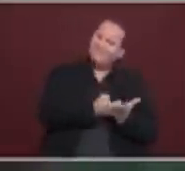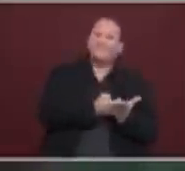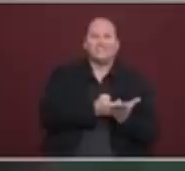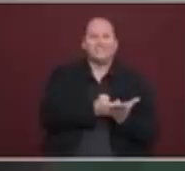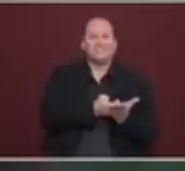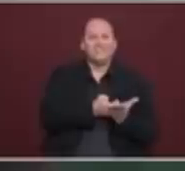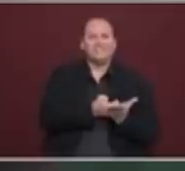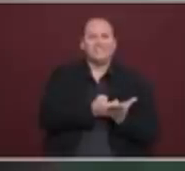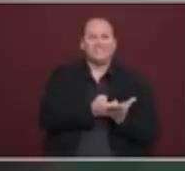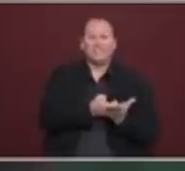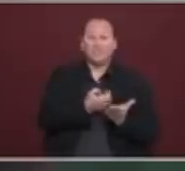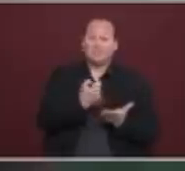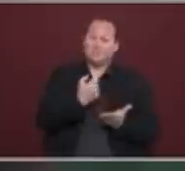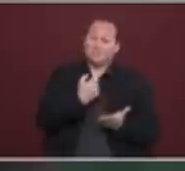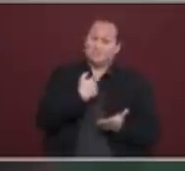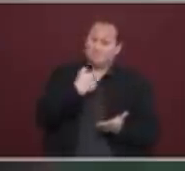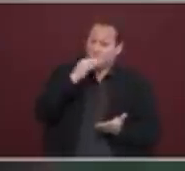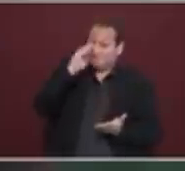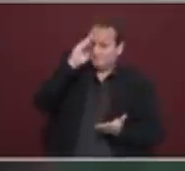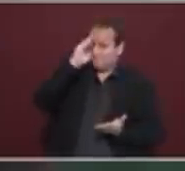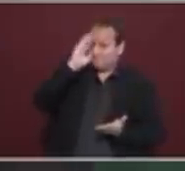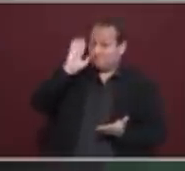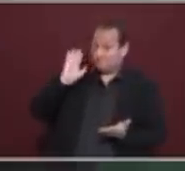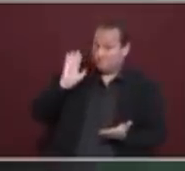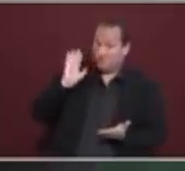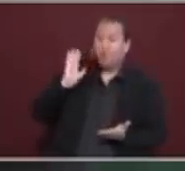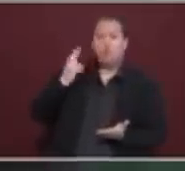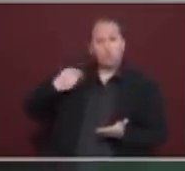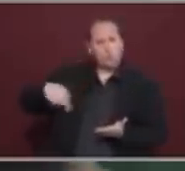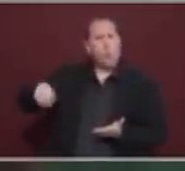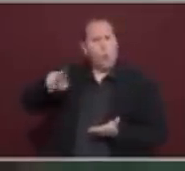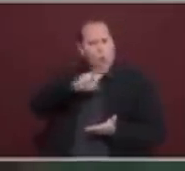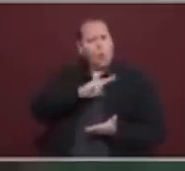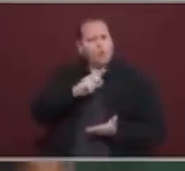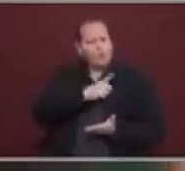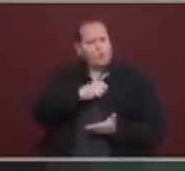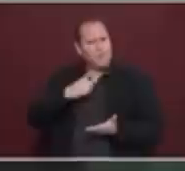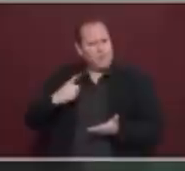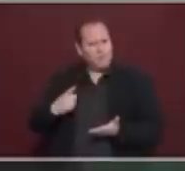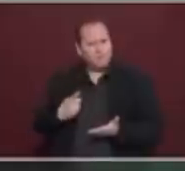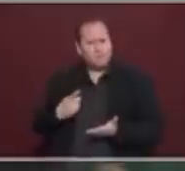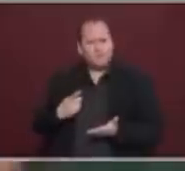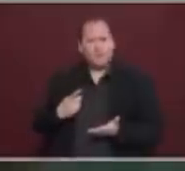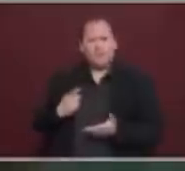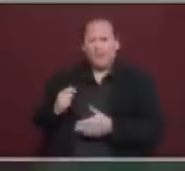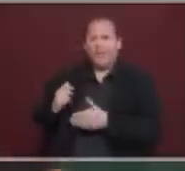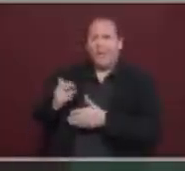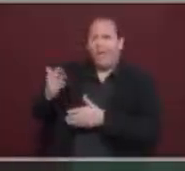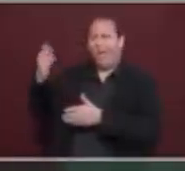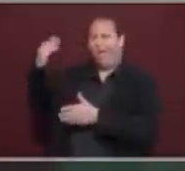y yo creo que sí tenemos que poner esto al corriente